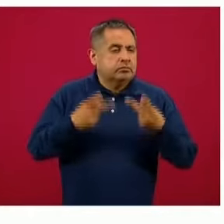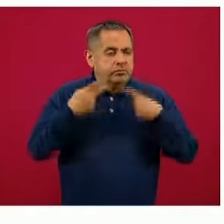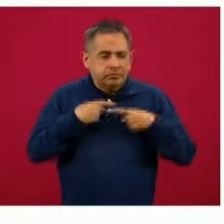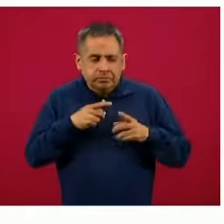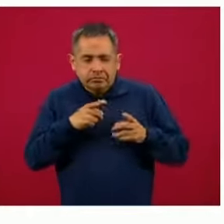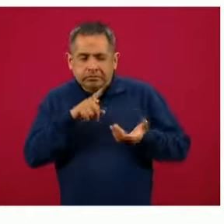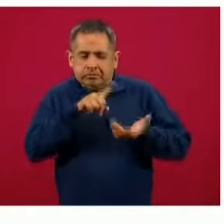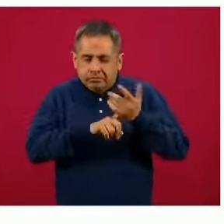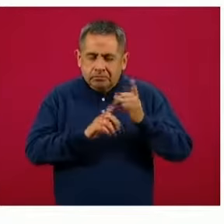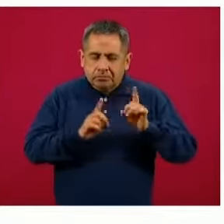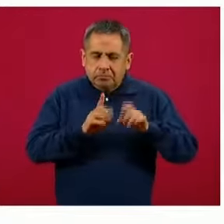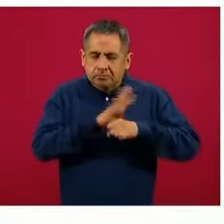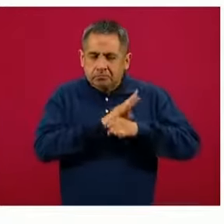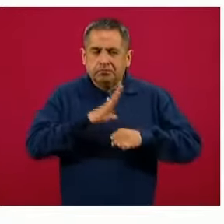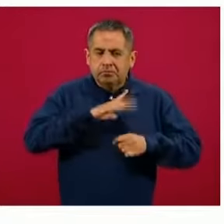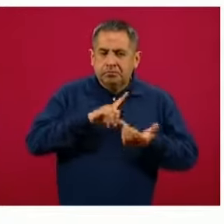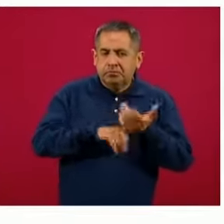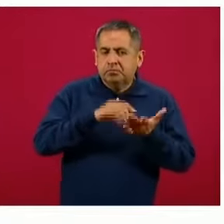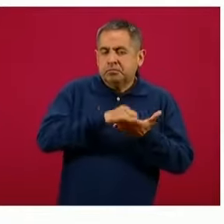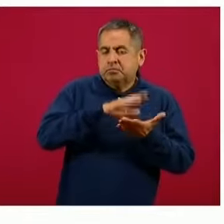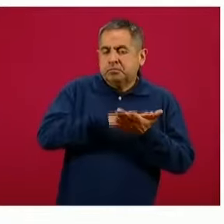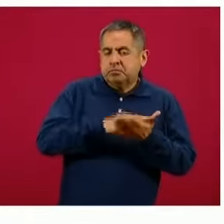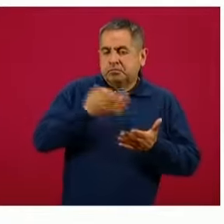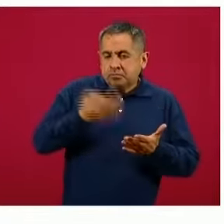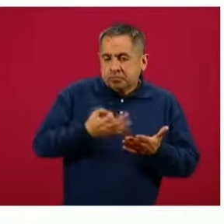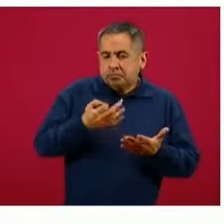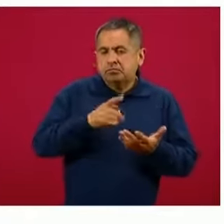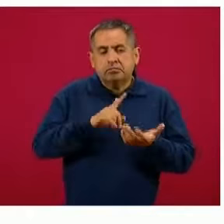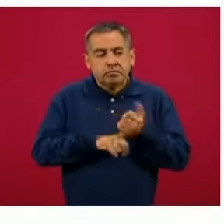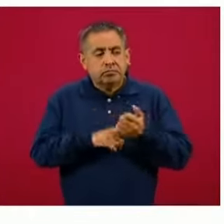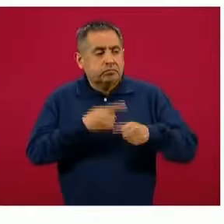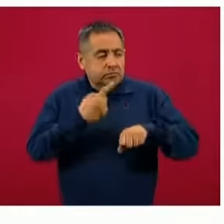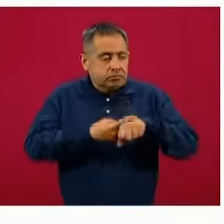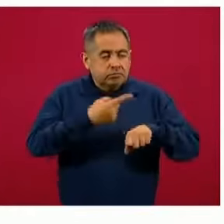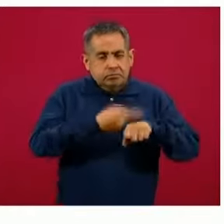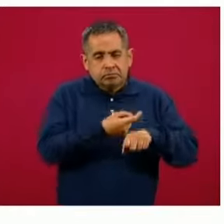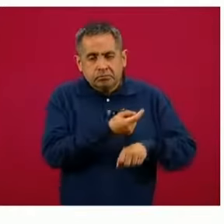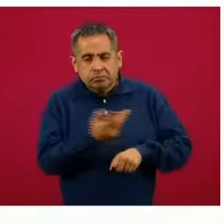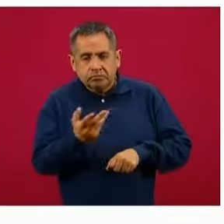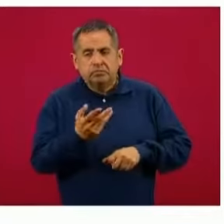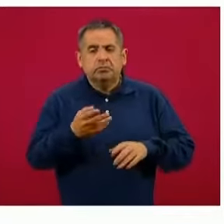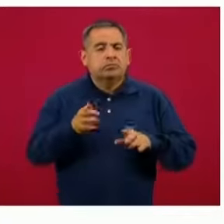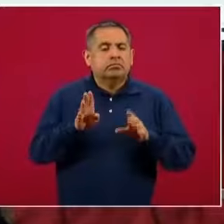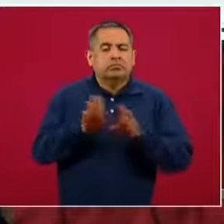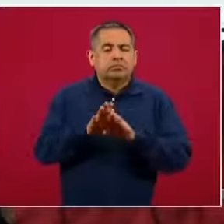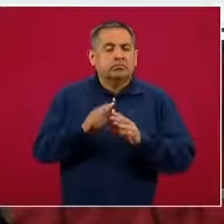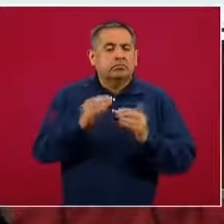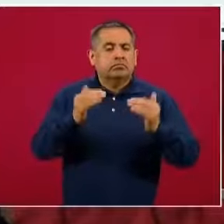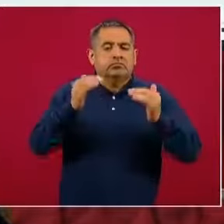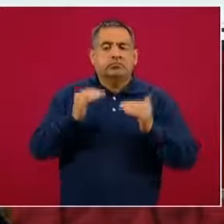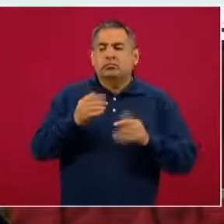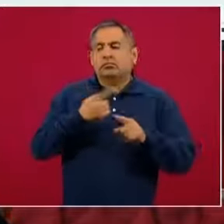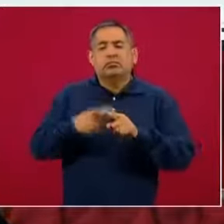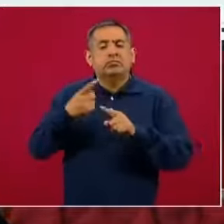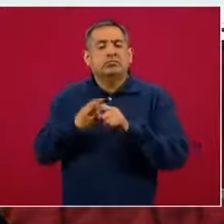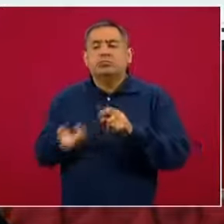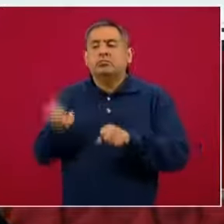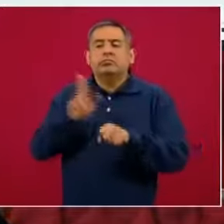sospechosos, confirmados y el índice de positividad, así como en la siguiente, las